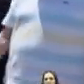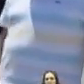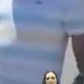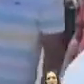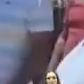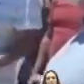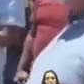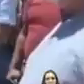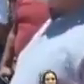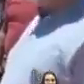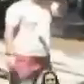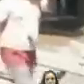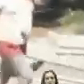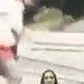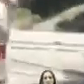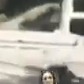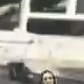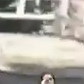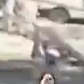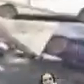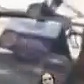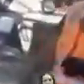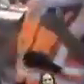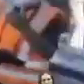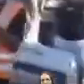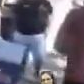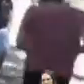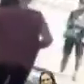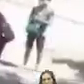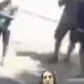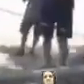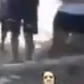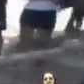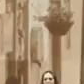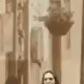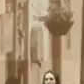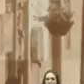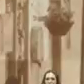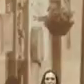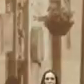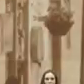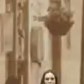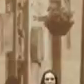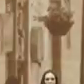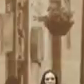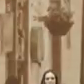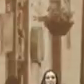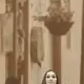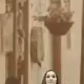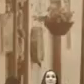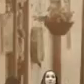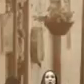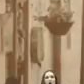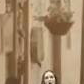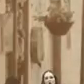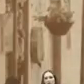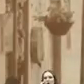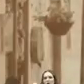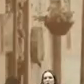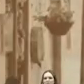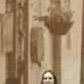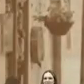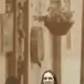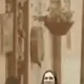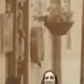damnificados, con apoyo de militares para las operaciones de rescate y reubicación. Y volvemos a Colombia porque hay buenas noticias para los